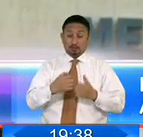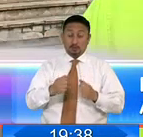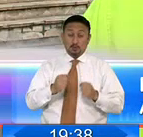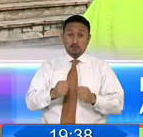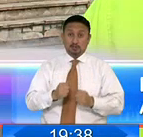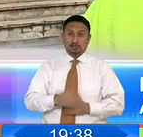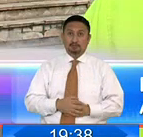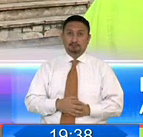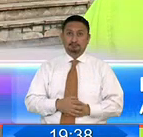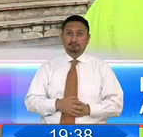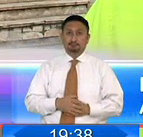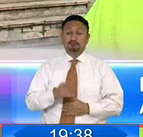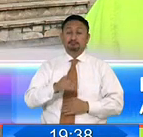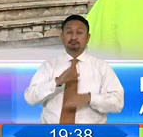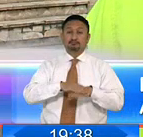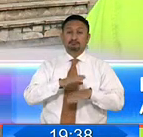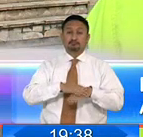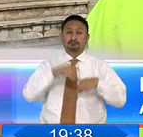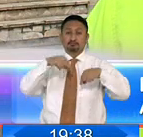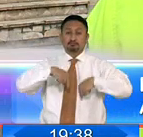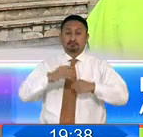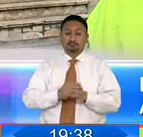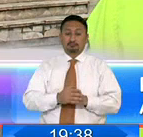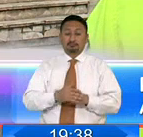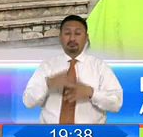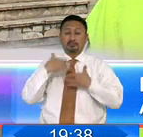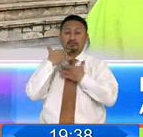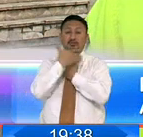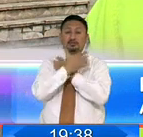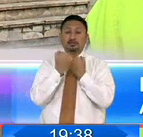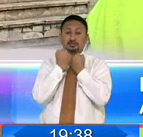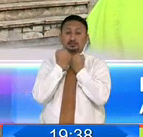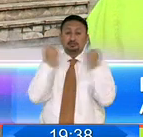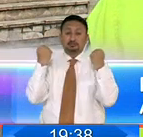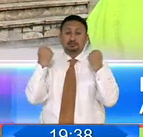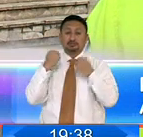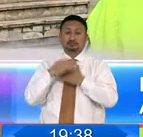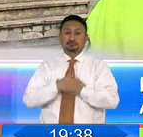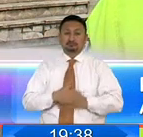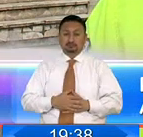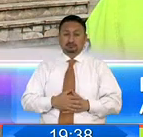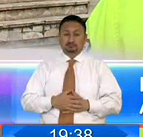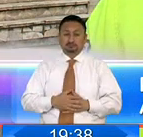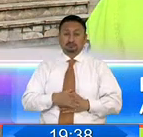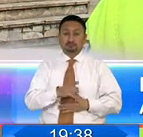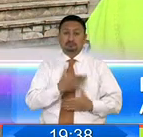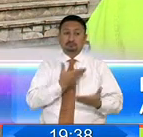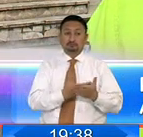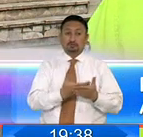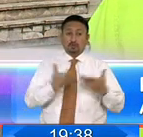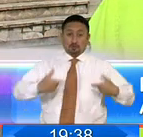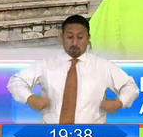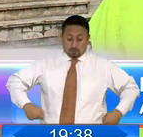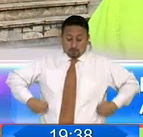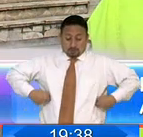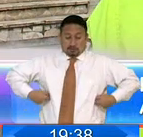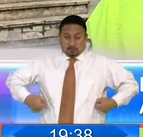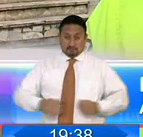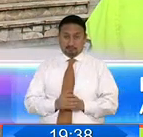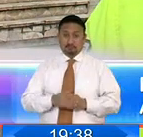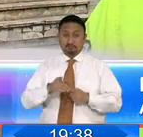grabar que la causa del deceso es una asfixia por estrangulación en la escena se encontró un pantalón que es el elemento